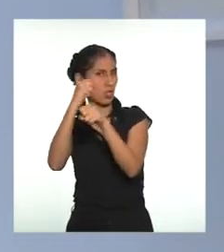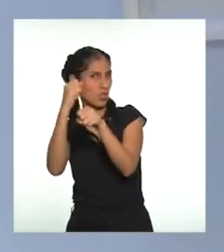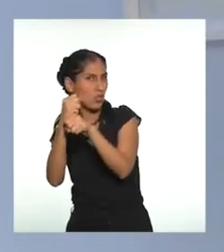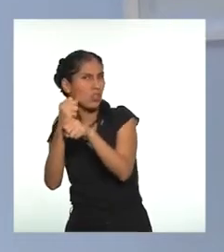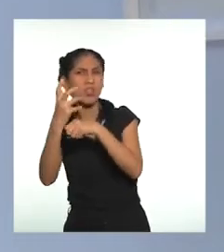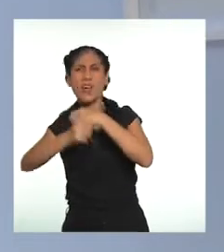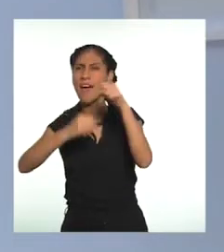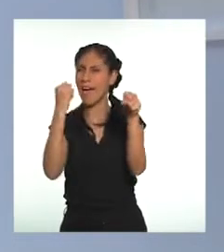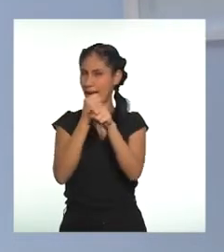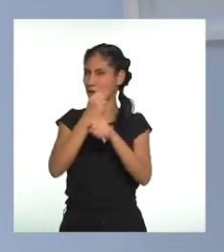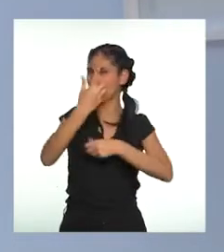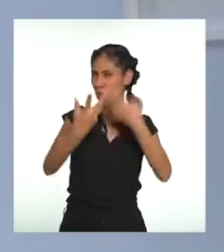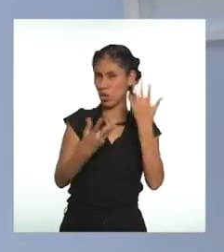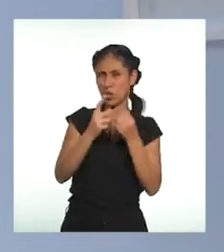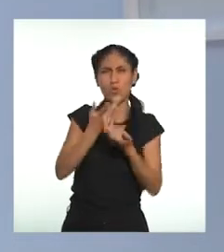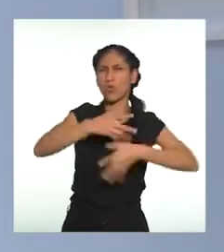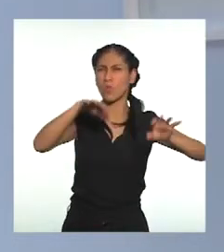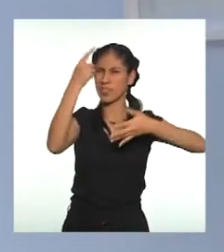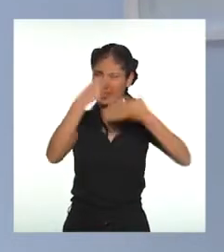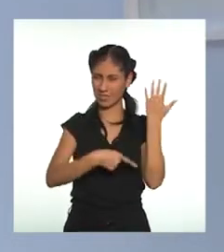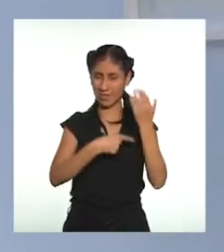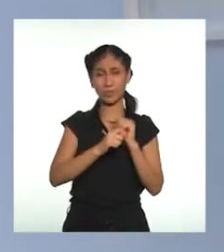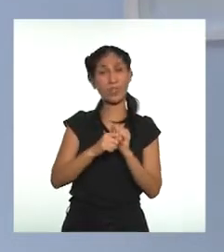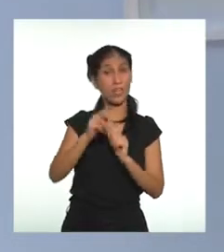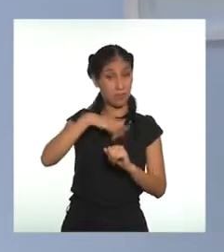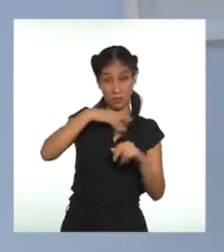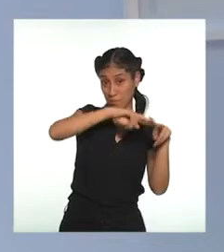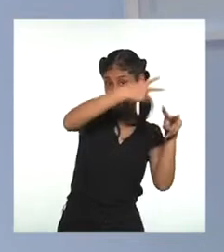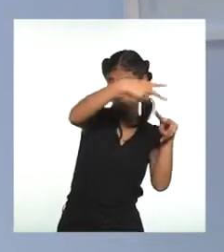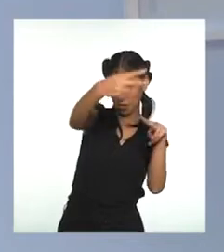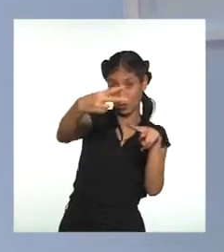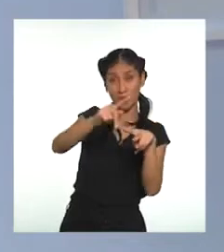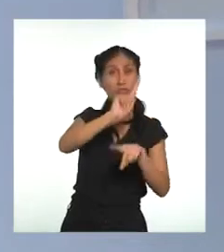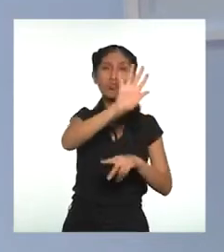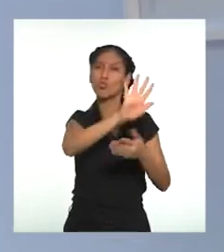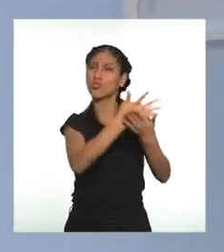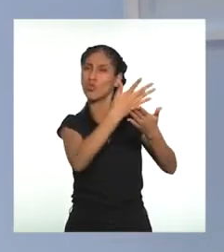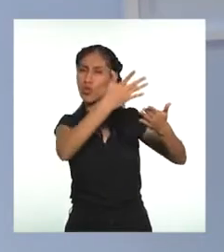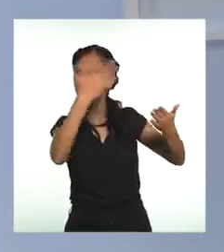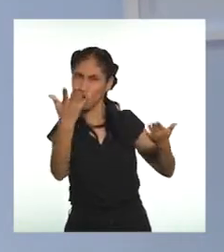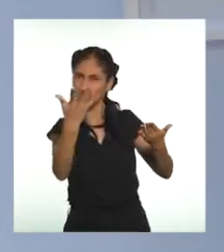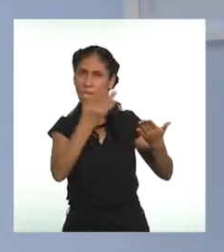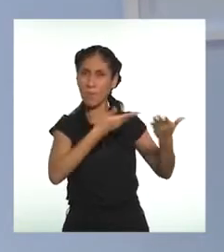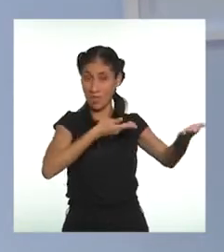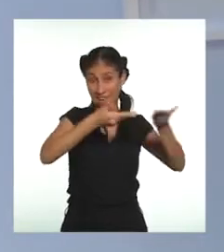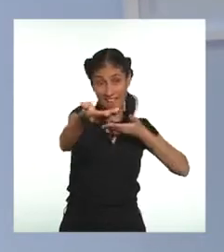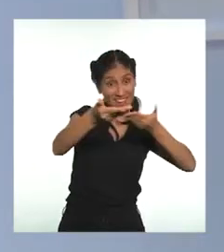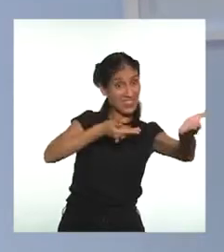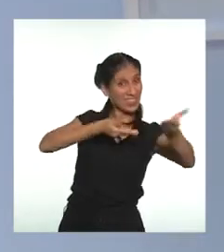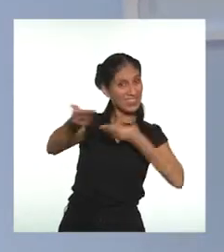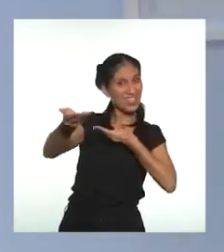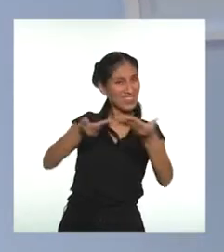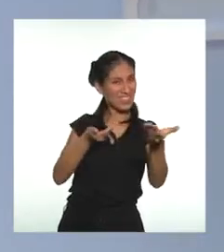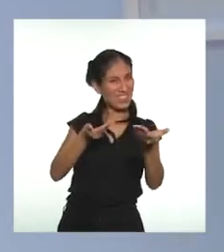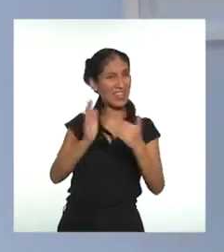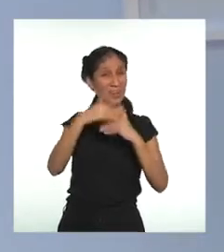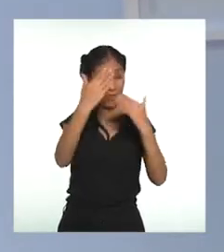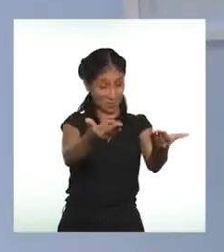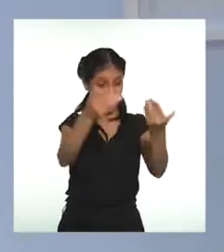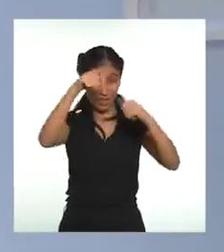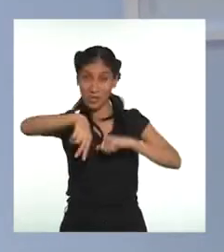Vamos a enviarnos entre nosotros algún objeto que represente la identidad o la historia de nuestras familias para así celebrar